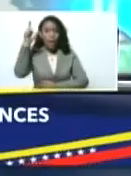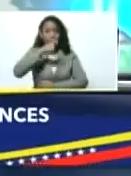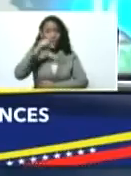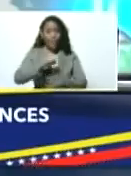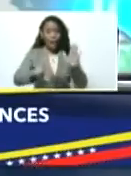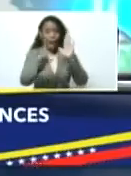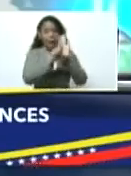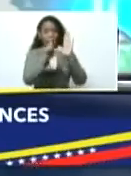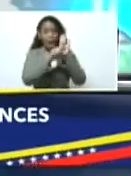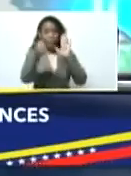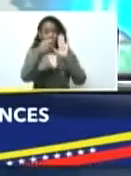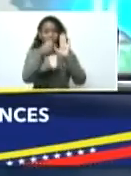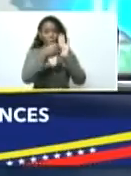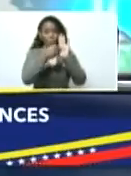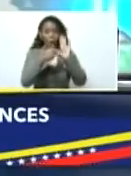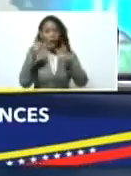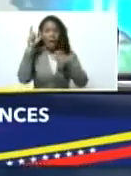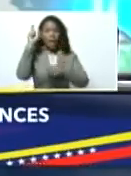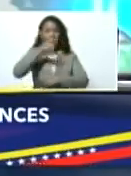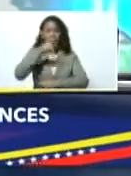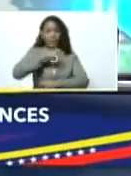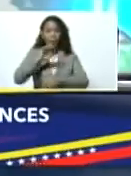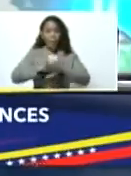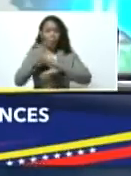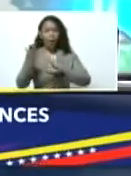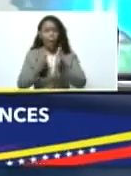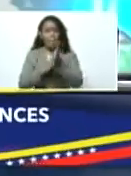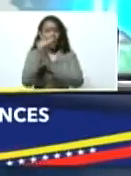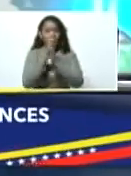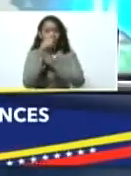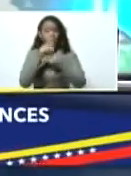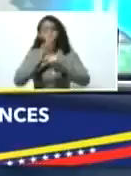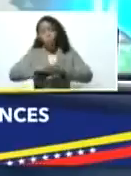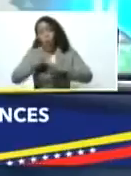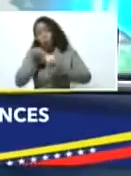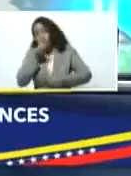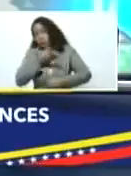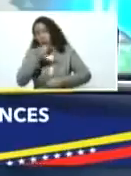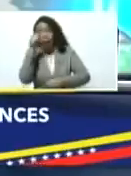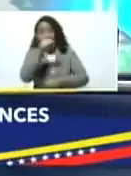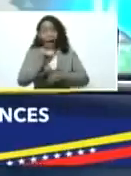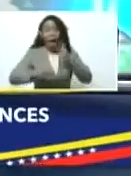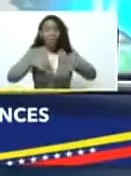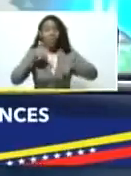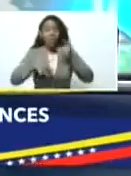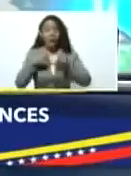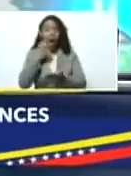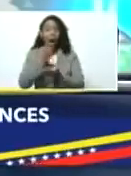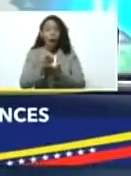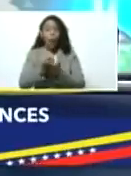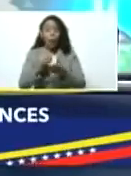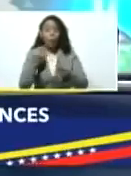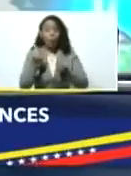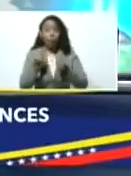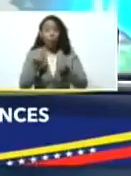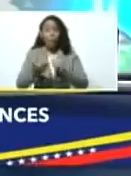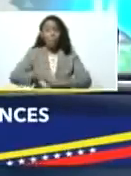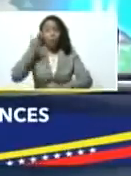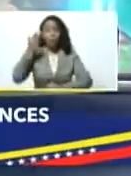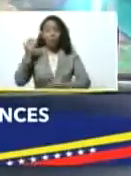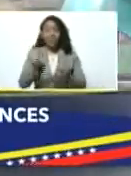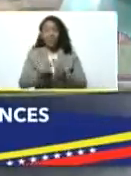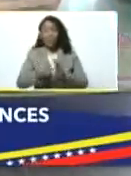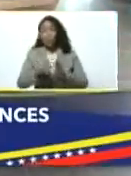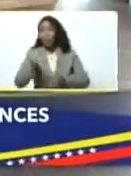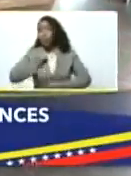necesaria, porque el emprendedor, bueno, es un actor económico. Del tamaño